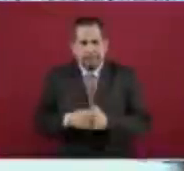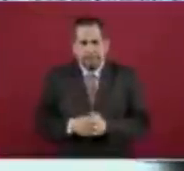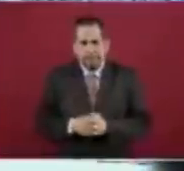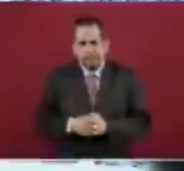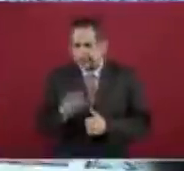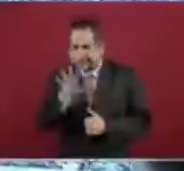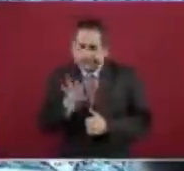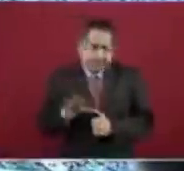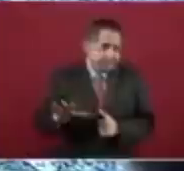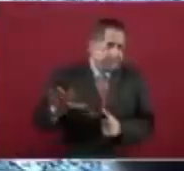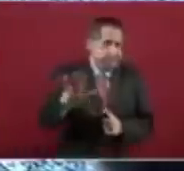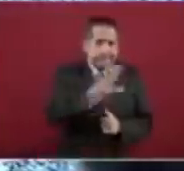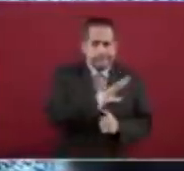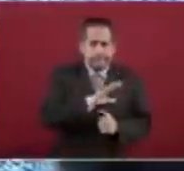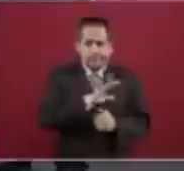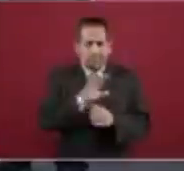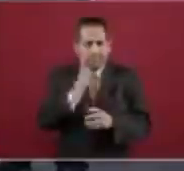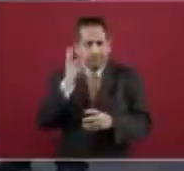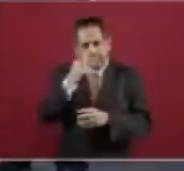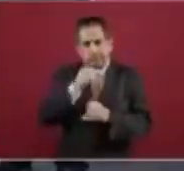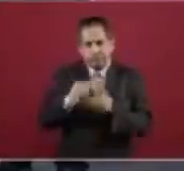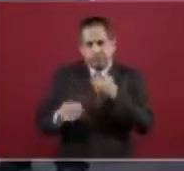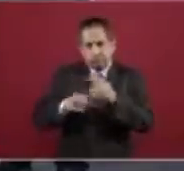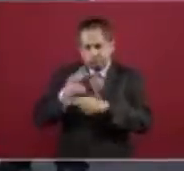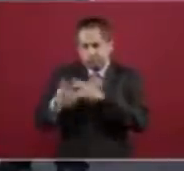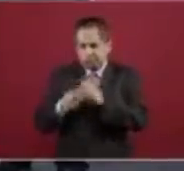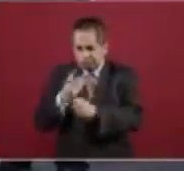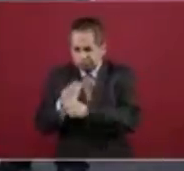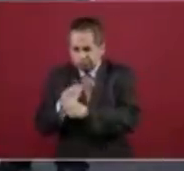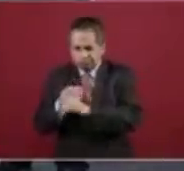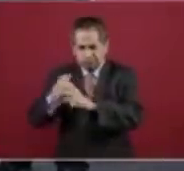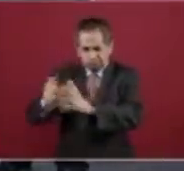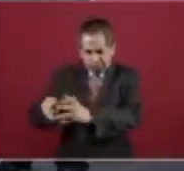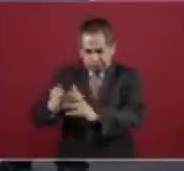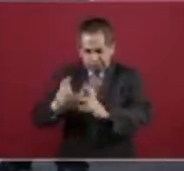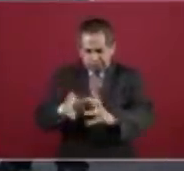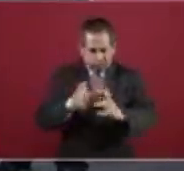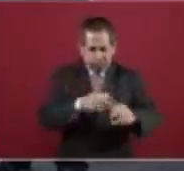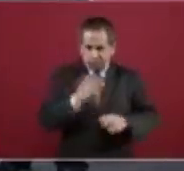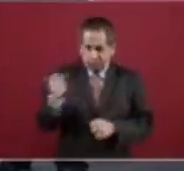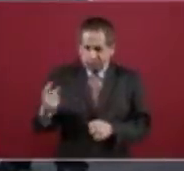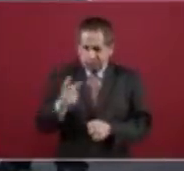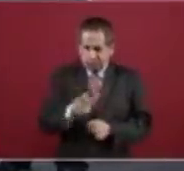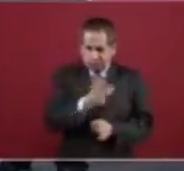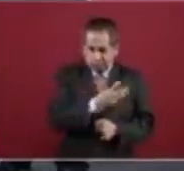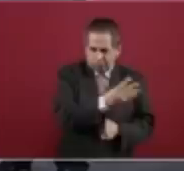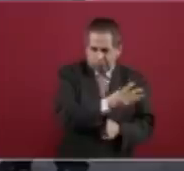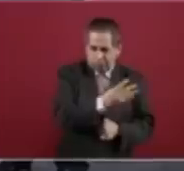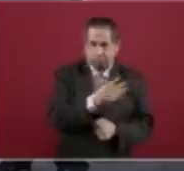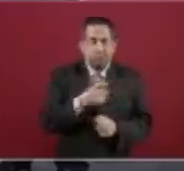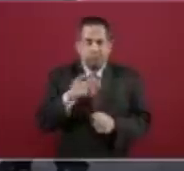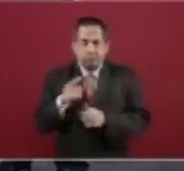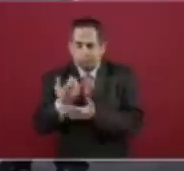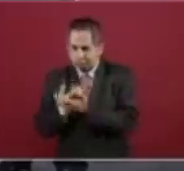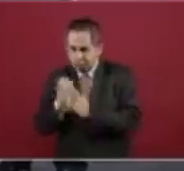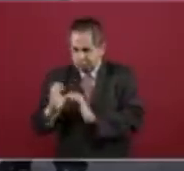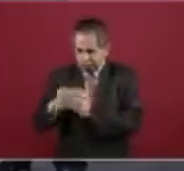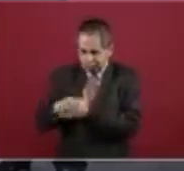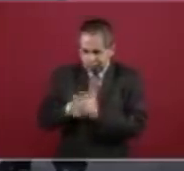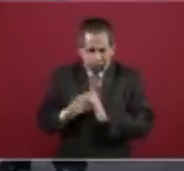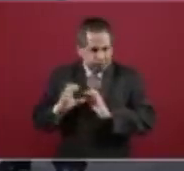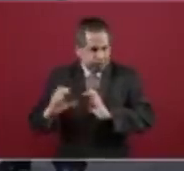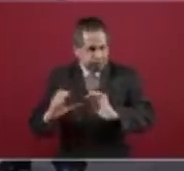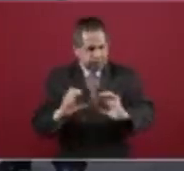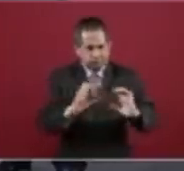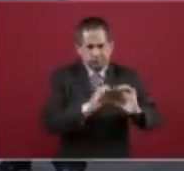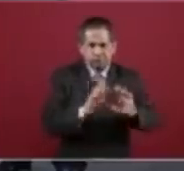todo al final se va a trabajar en cada zona con mucho cuidado, con mucha economía y mucha